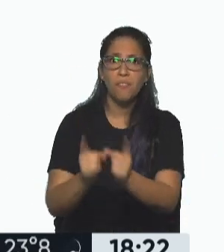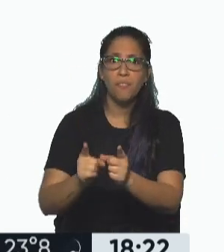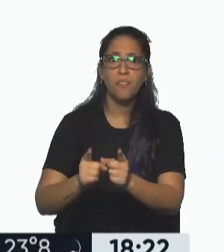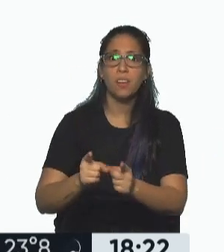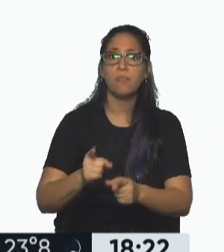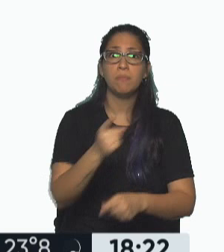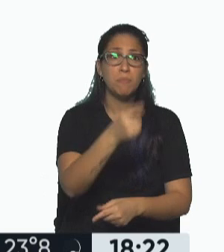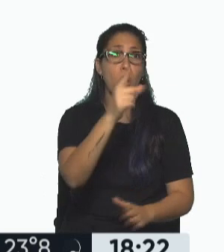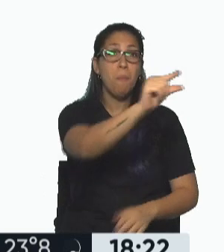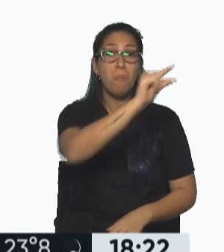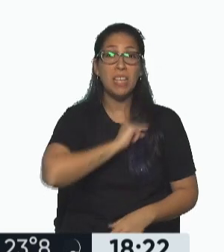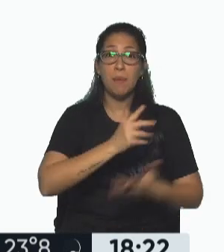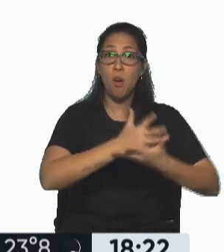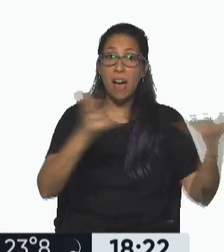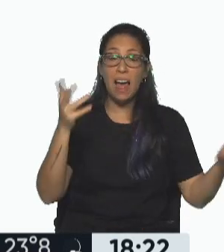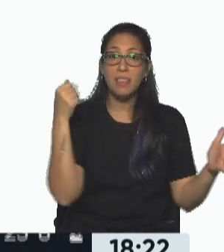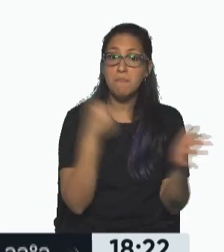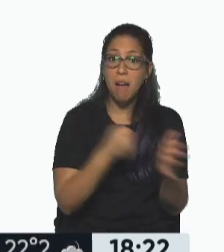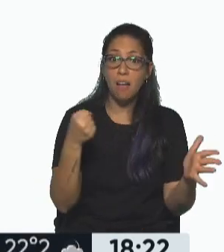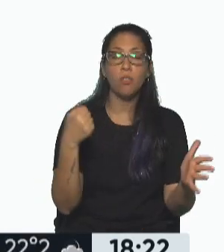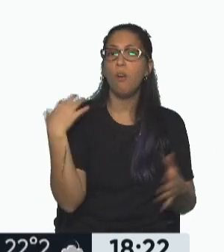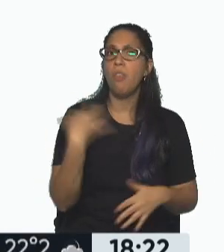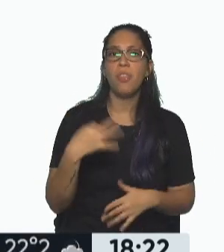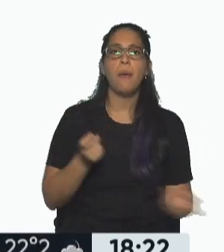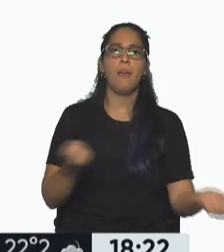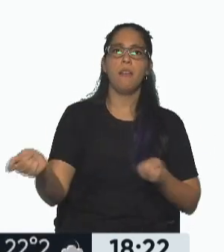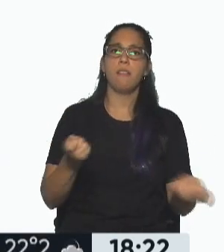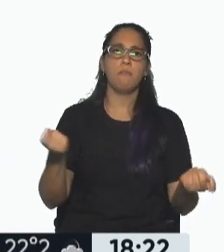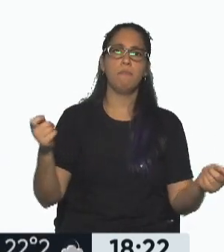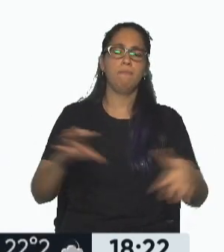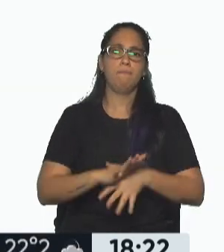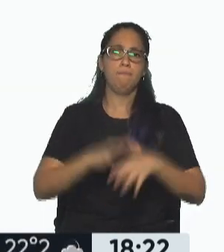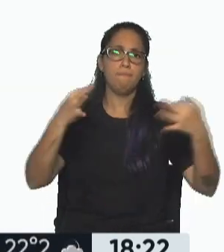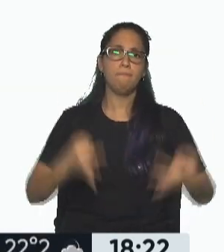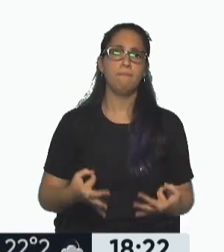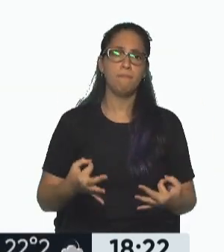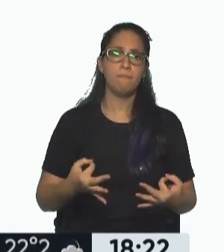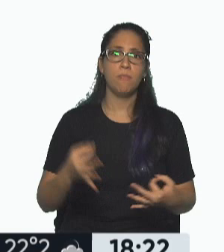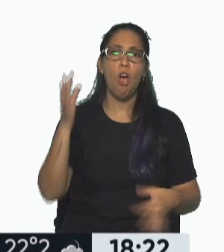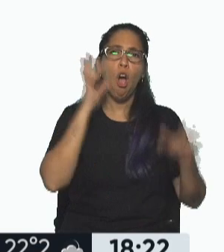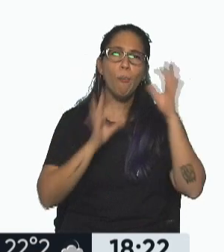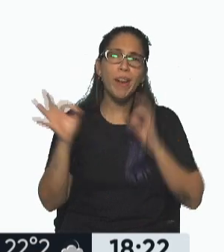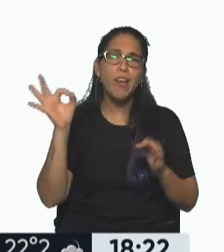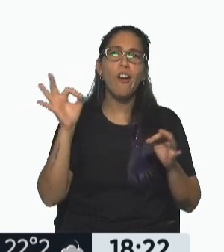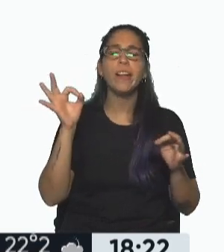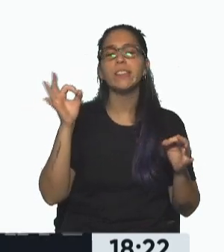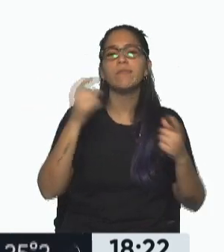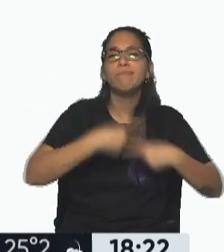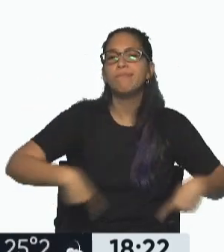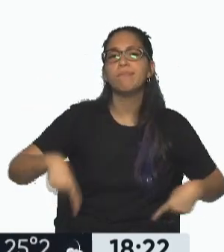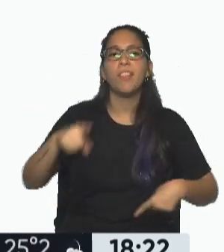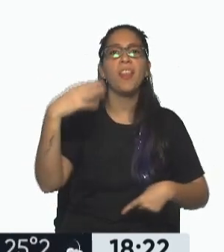tal excepcionalidad, magnitud e impacto sea gestionado con máxima prudencia, al resguardo de opiniones técnicas que aseguren al